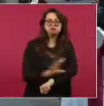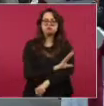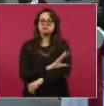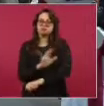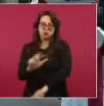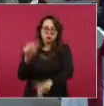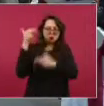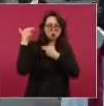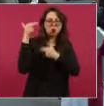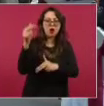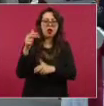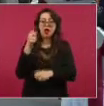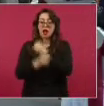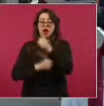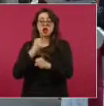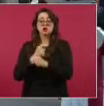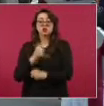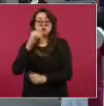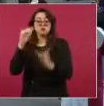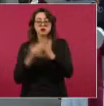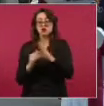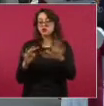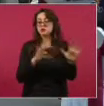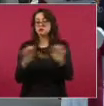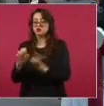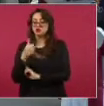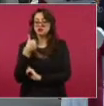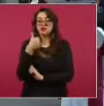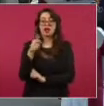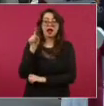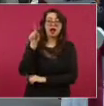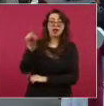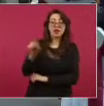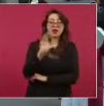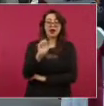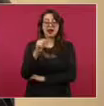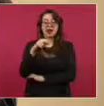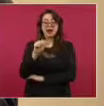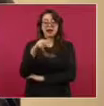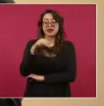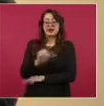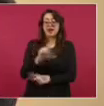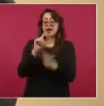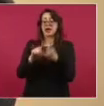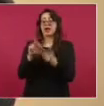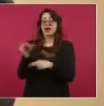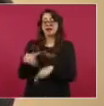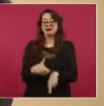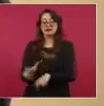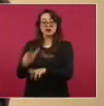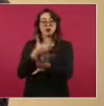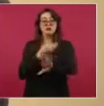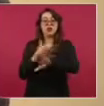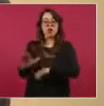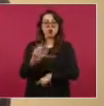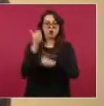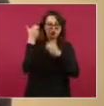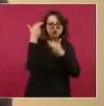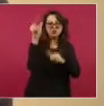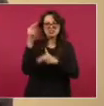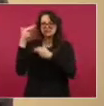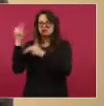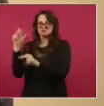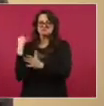en 1906, además de varios otros importantes movimientos huelguísticos que así se registran y se